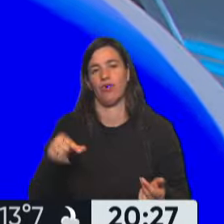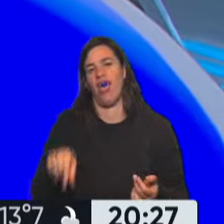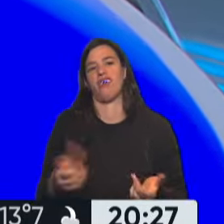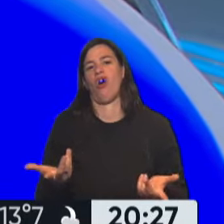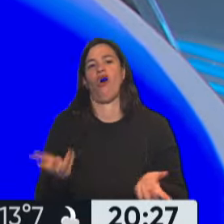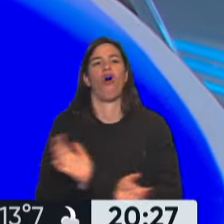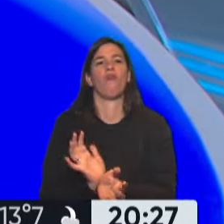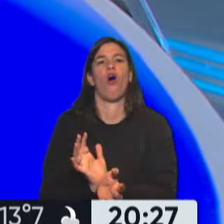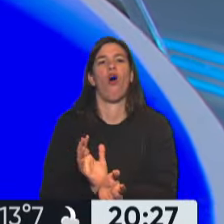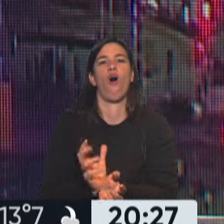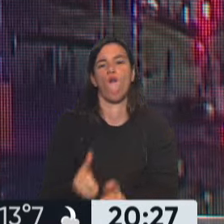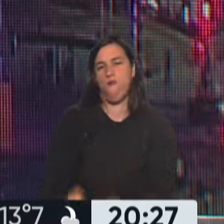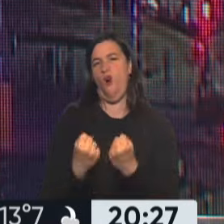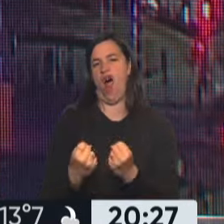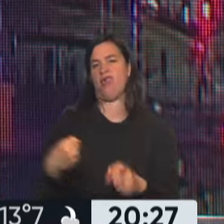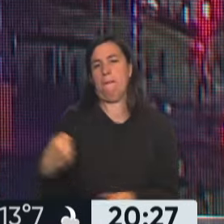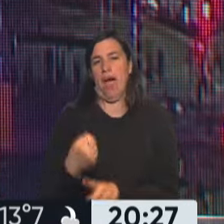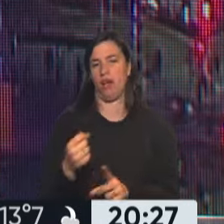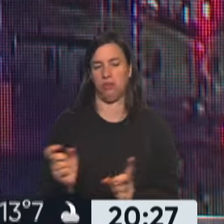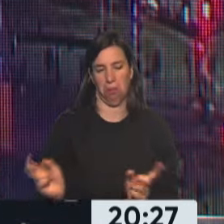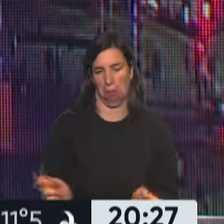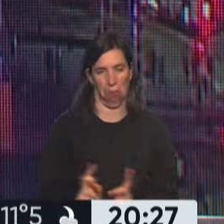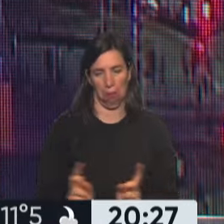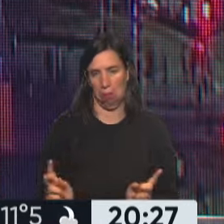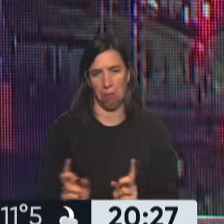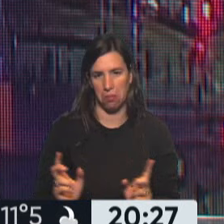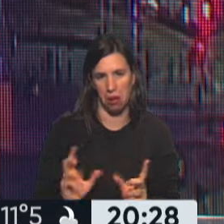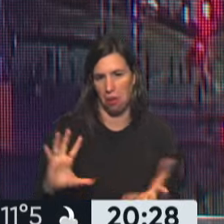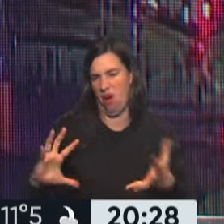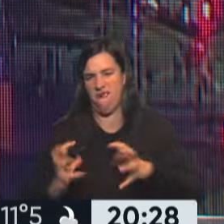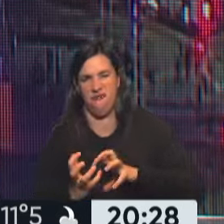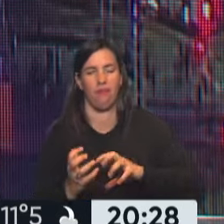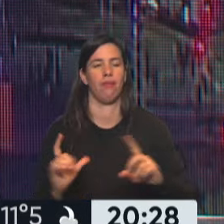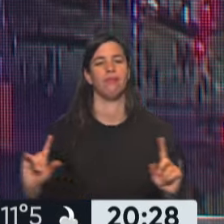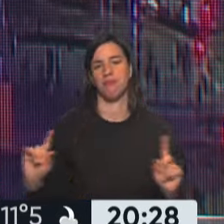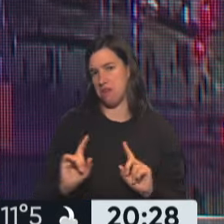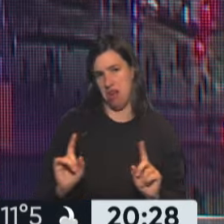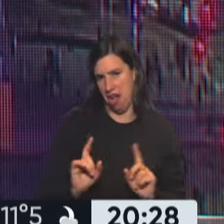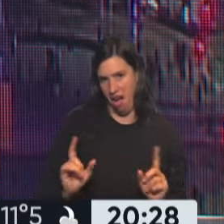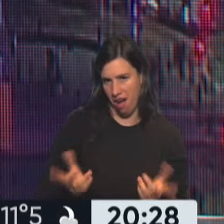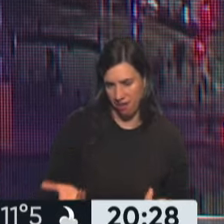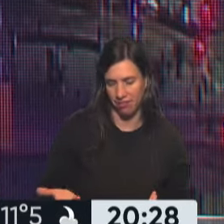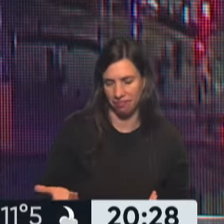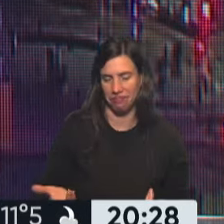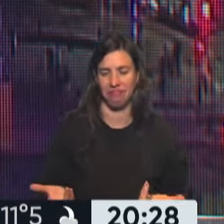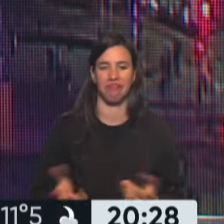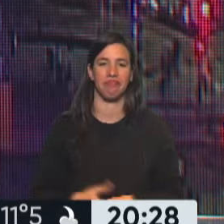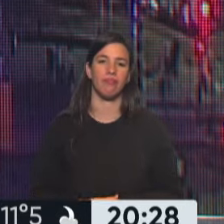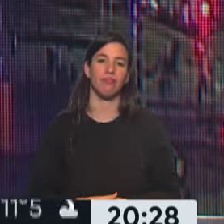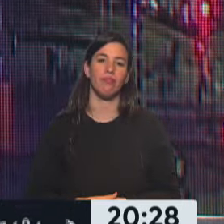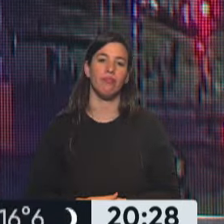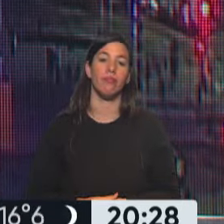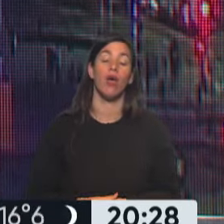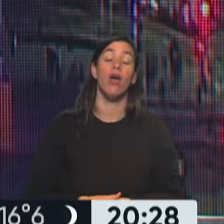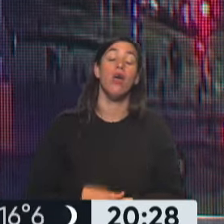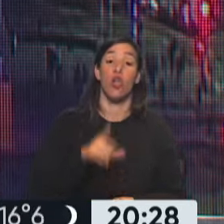puede eh digamos afectar de un modo tan radical a la estructura del peronismo no nos